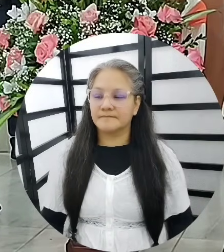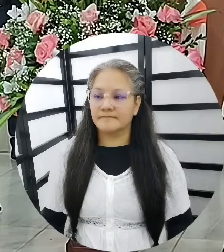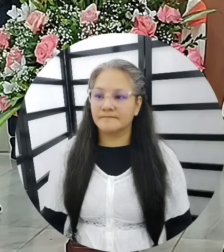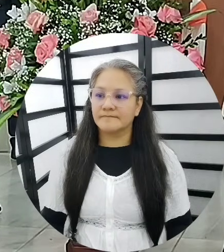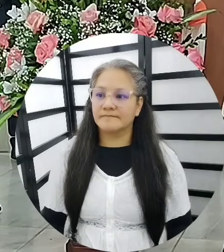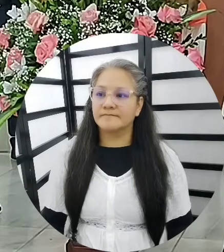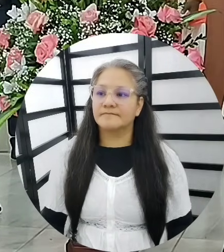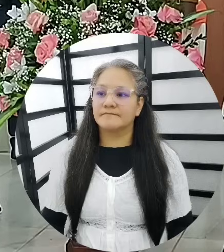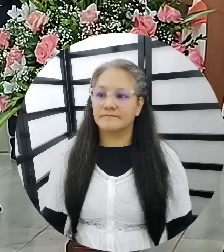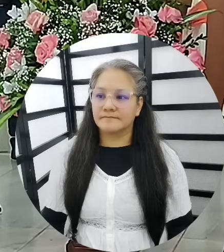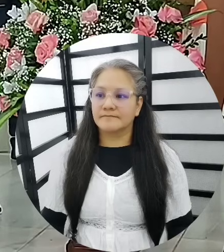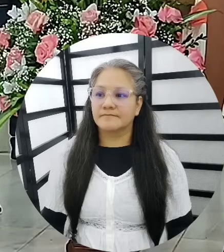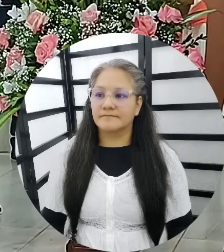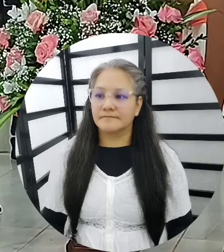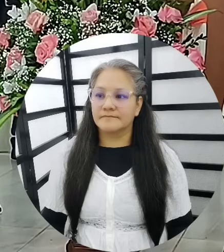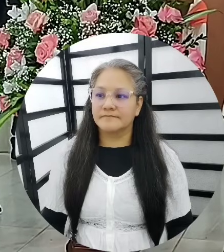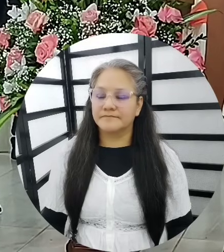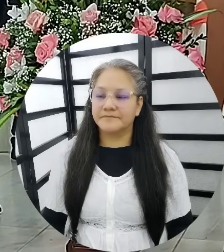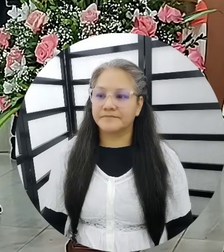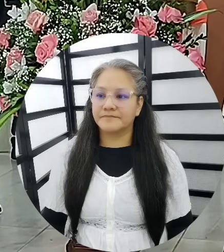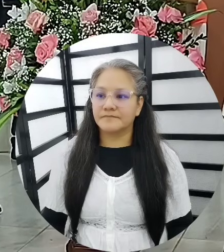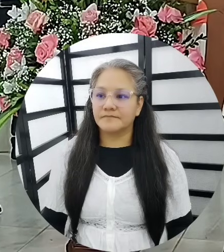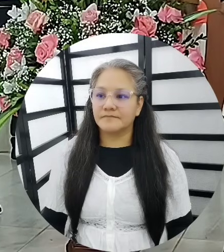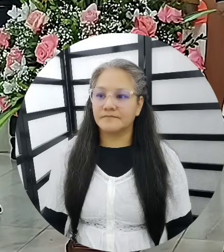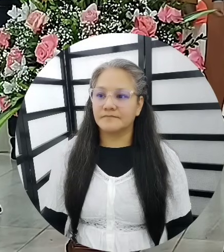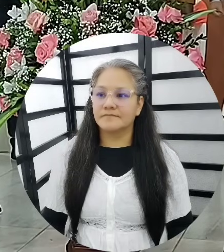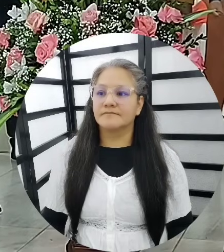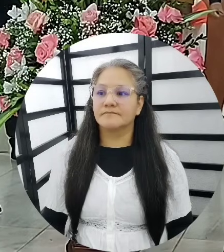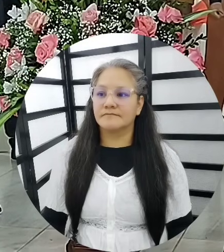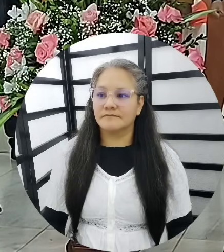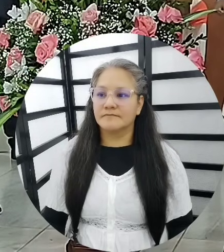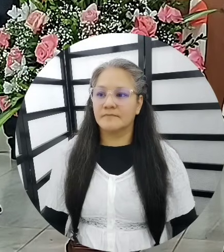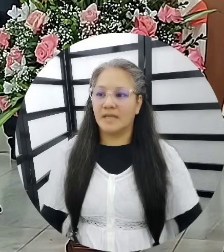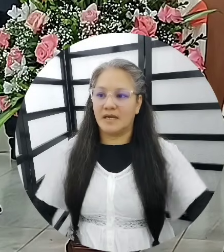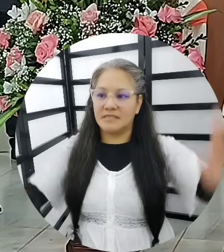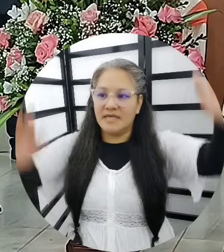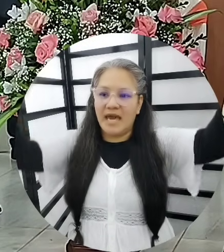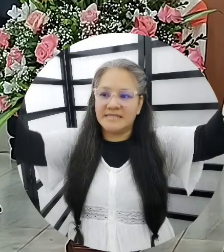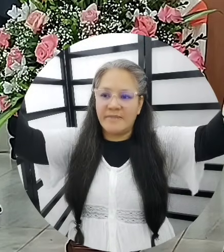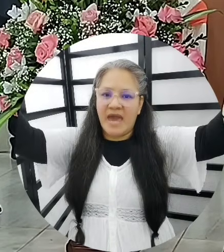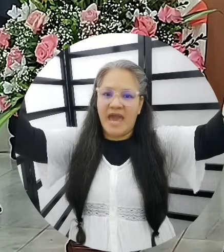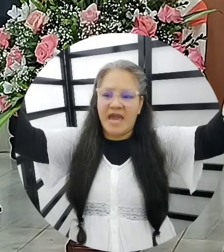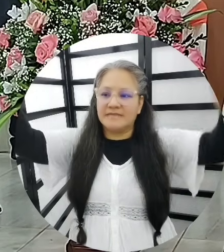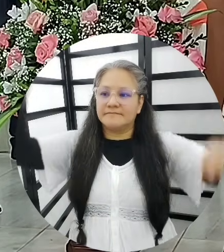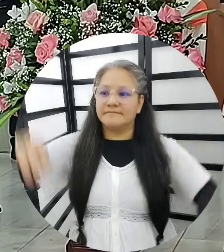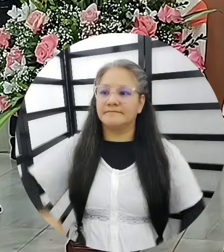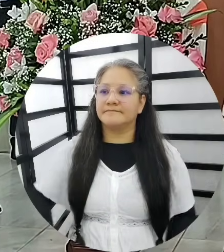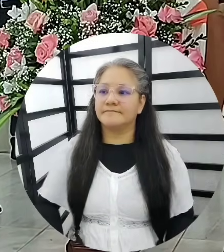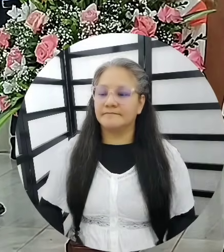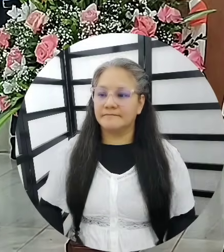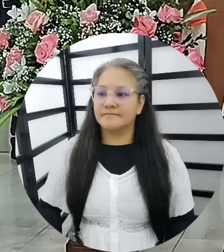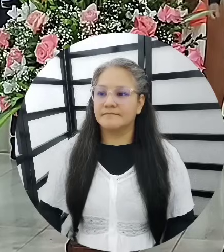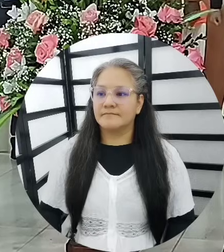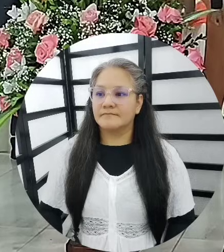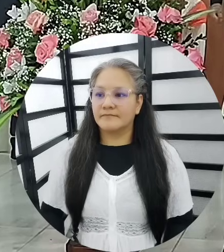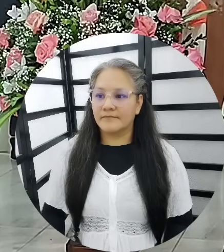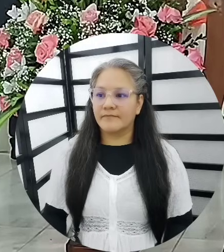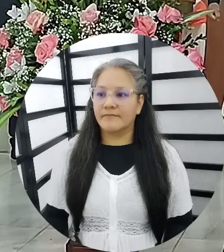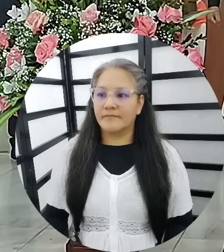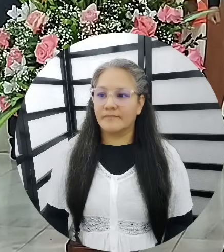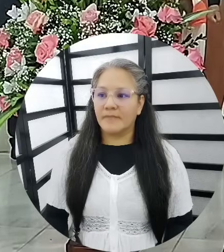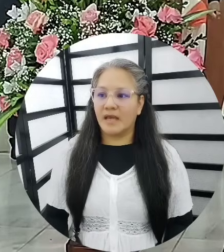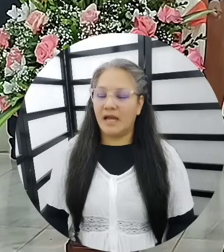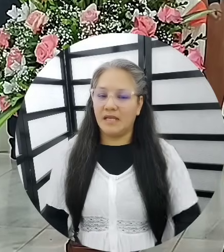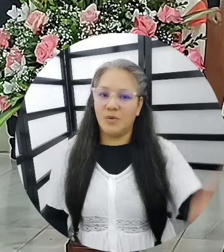los líderes hay que enseñarlos bien. Para ser un líder tiene que estar bien alimentado en la palabra, en la